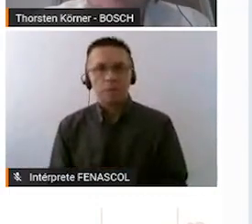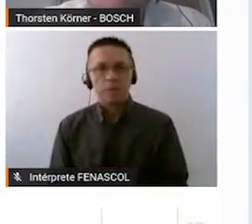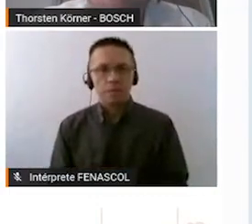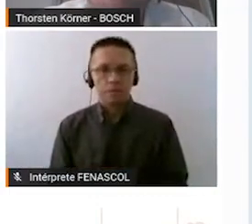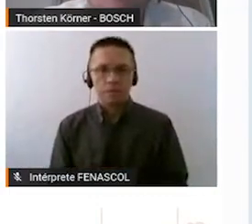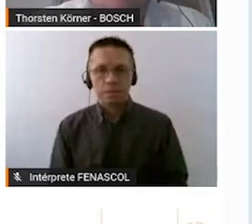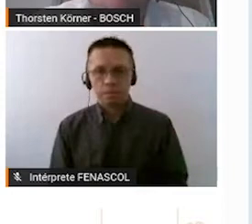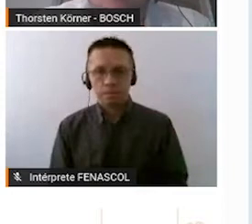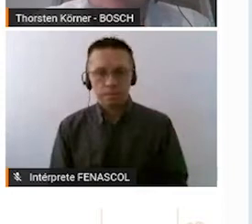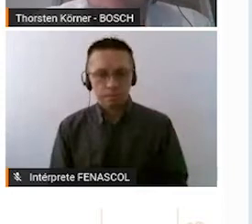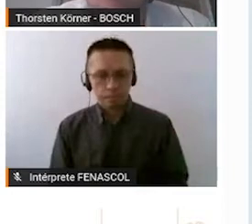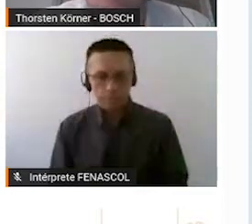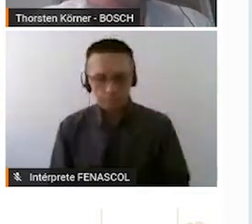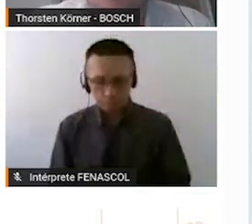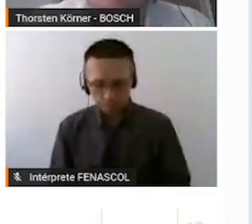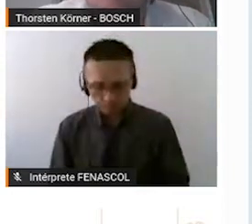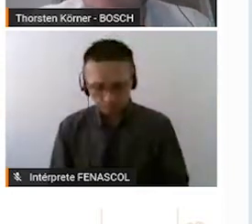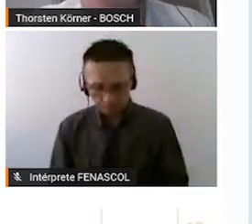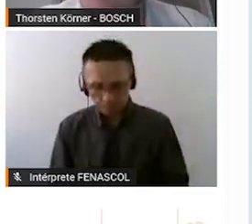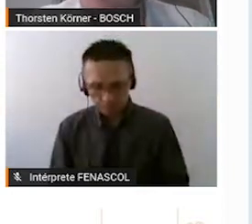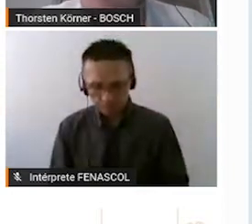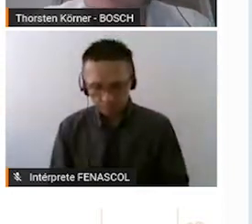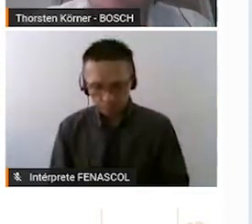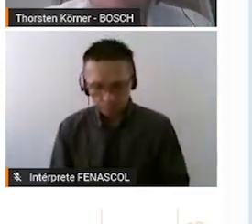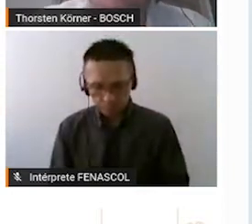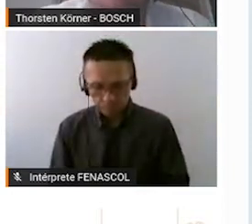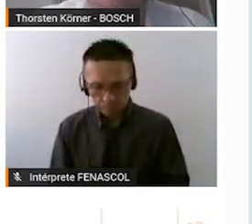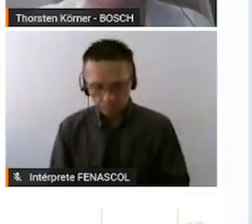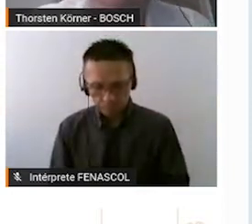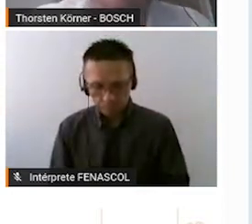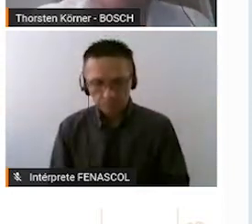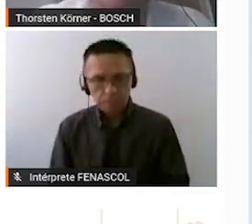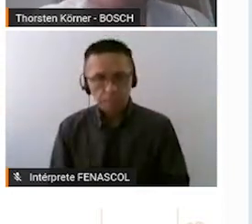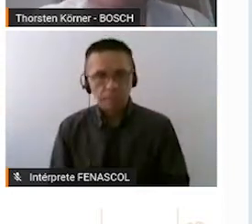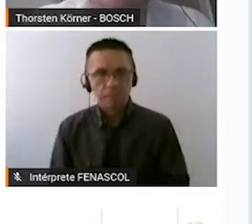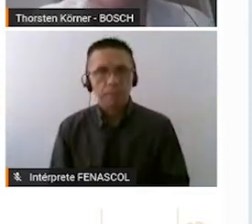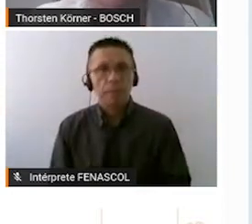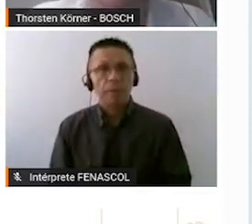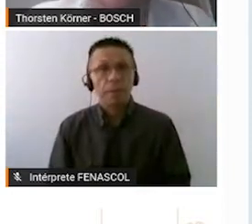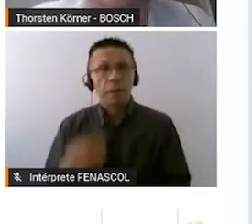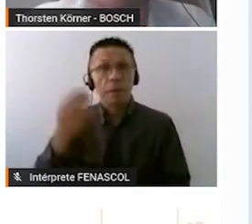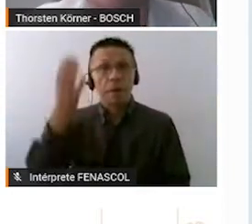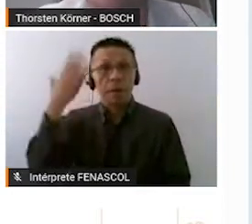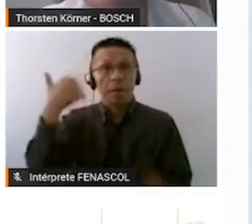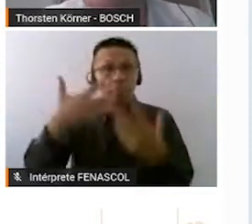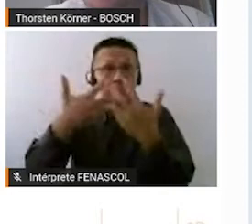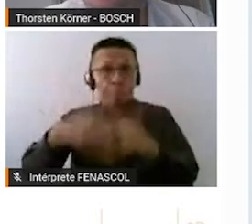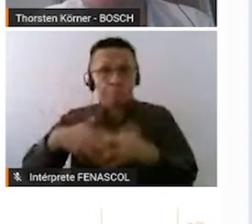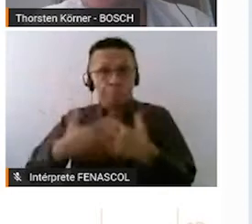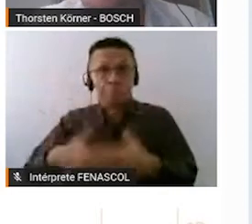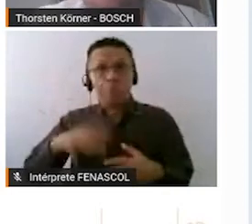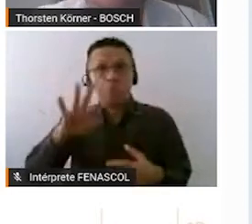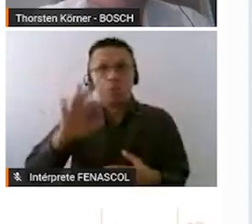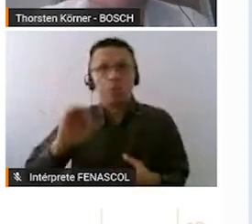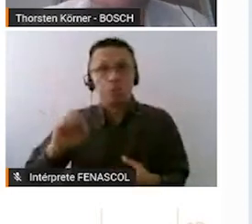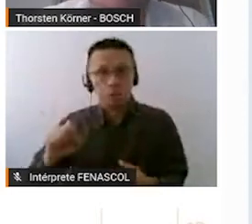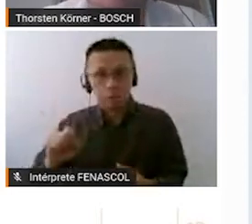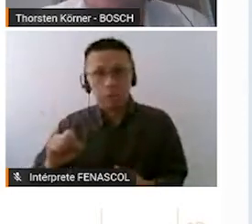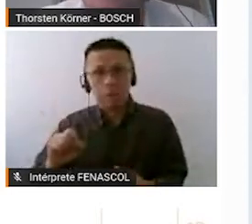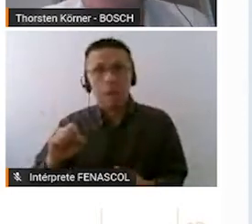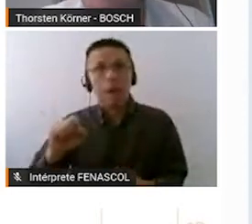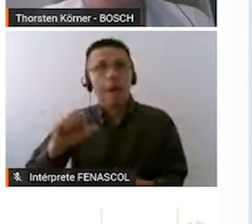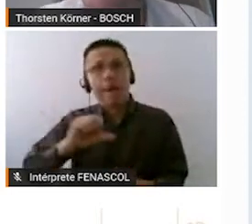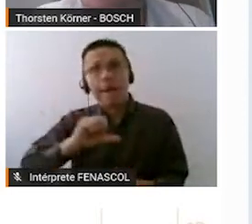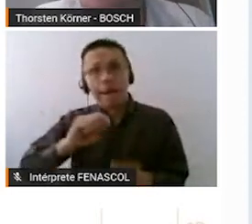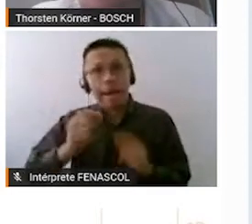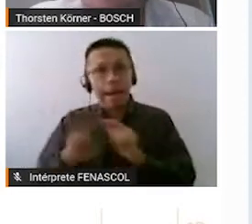Hablemos ahora de los orígenes de la cuarta revolución industrial. Pasamos de Industria 4.0 a la cuarta revolución industrial, que es prácticamente lo